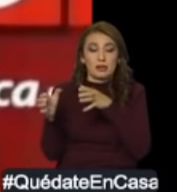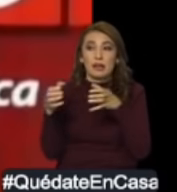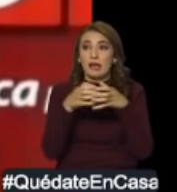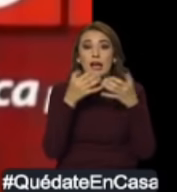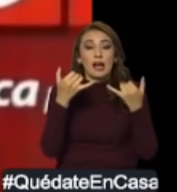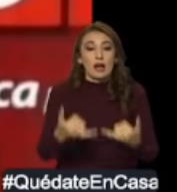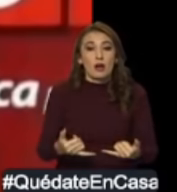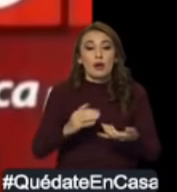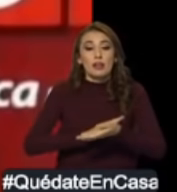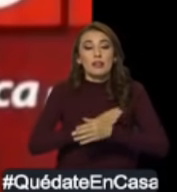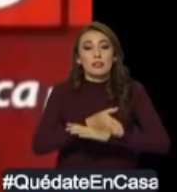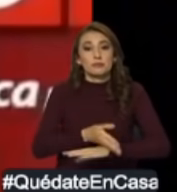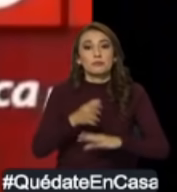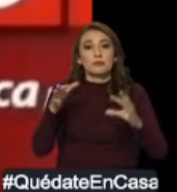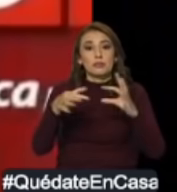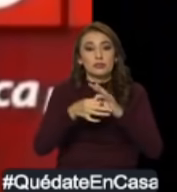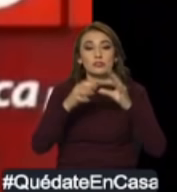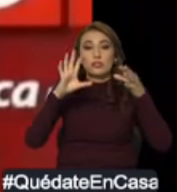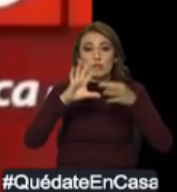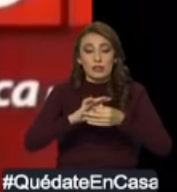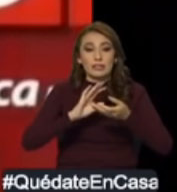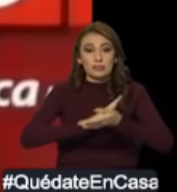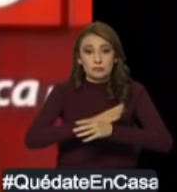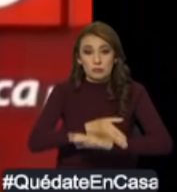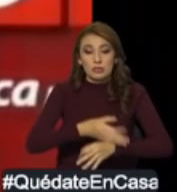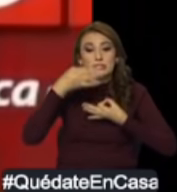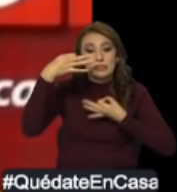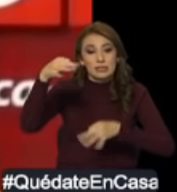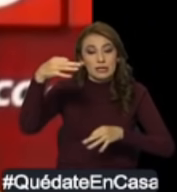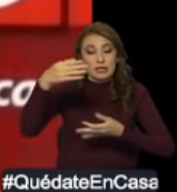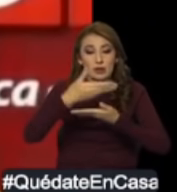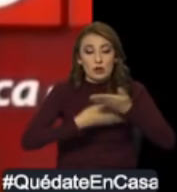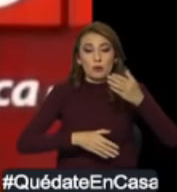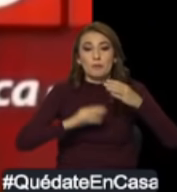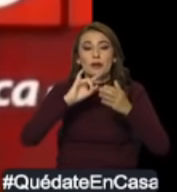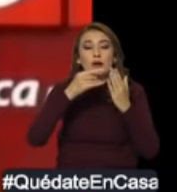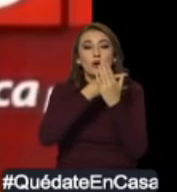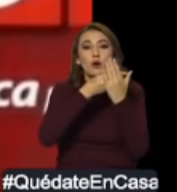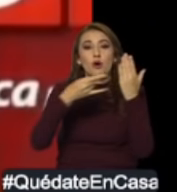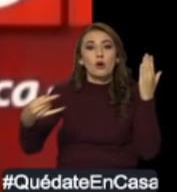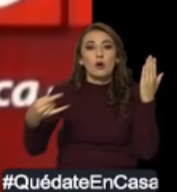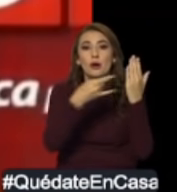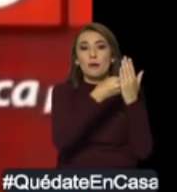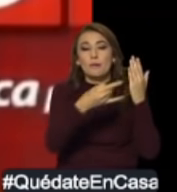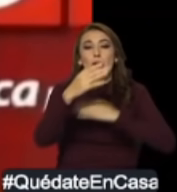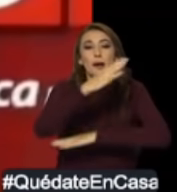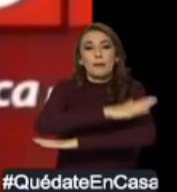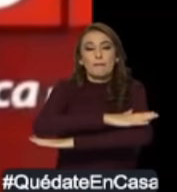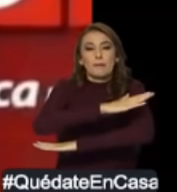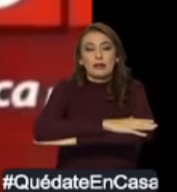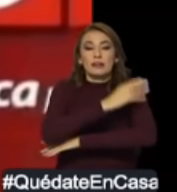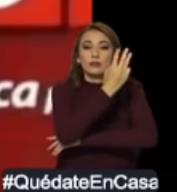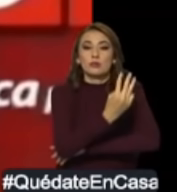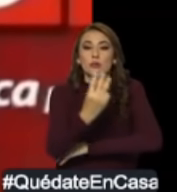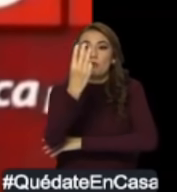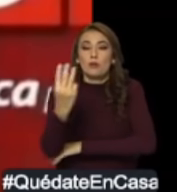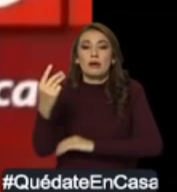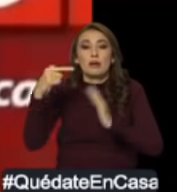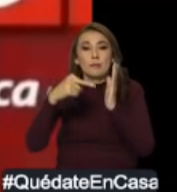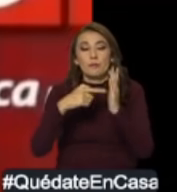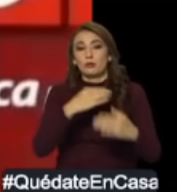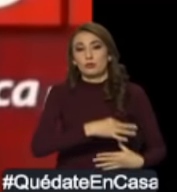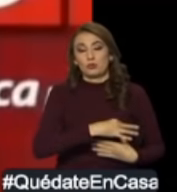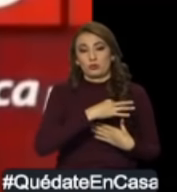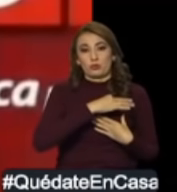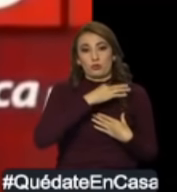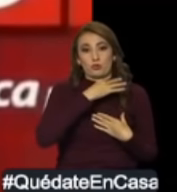Luego de la cadena nacional, estos informes van a estar colgados en la página web de coronavirus para que puedan ser analizados desde las distintas